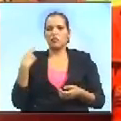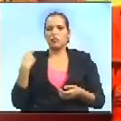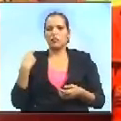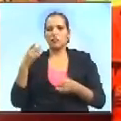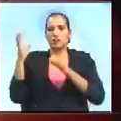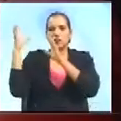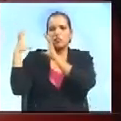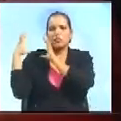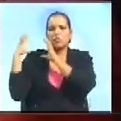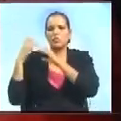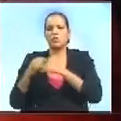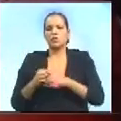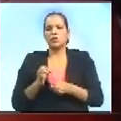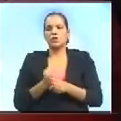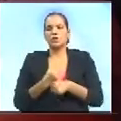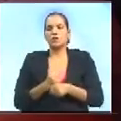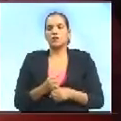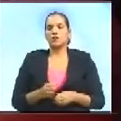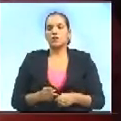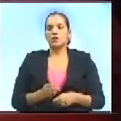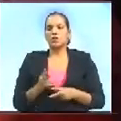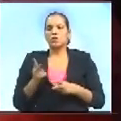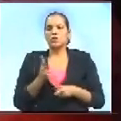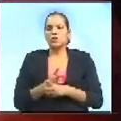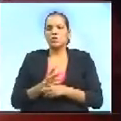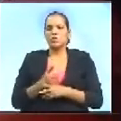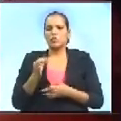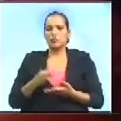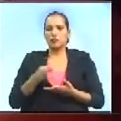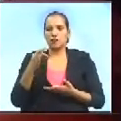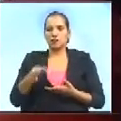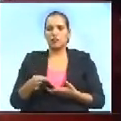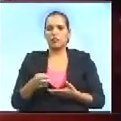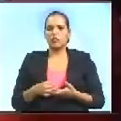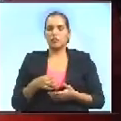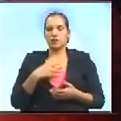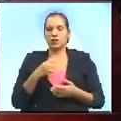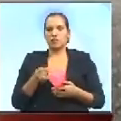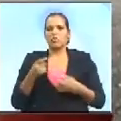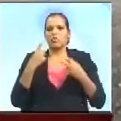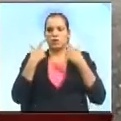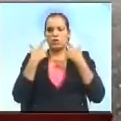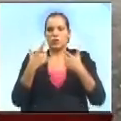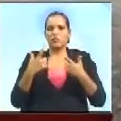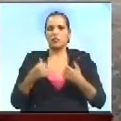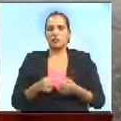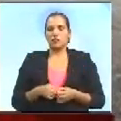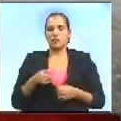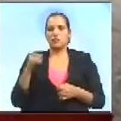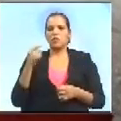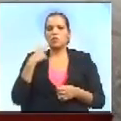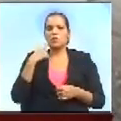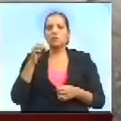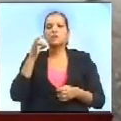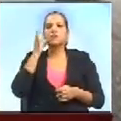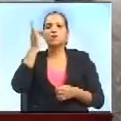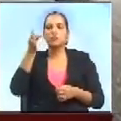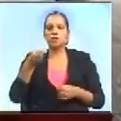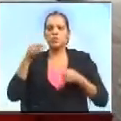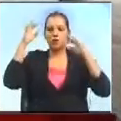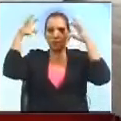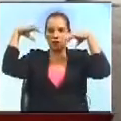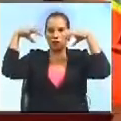municipio generar las condiciones necesarias en el cantón para estar preparados ante la posible presencia del